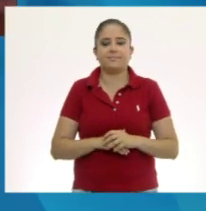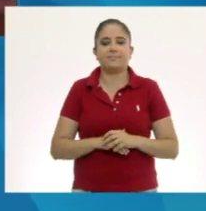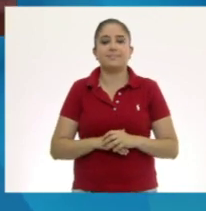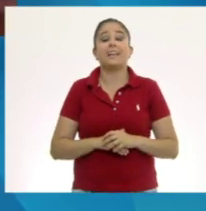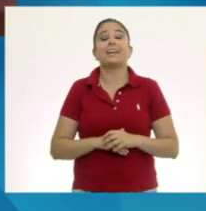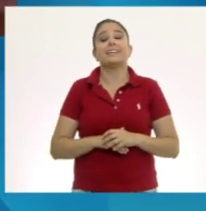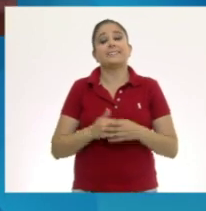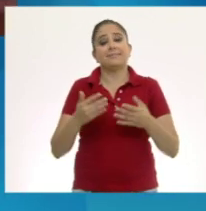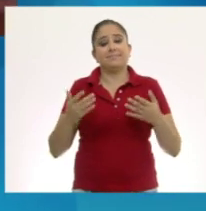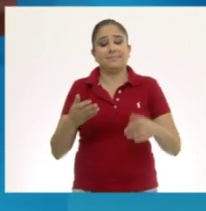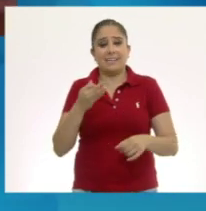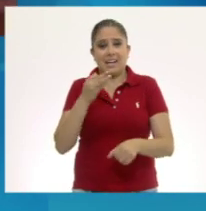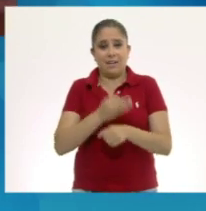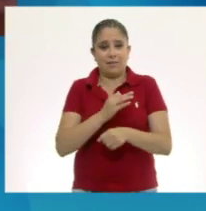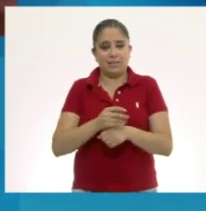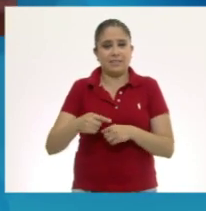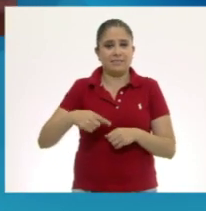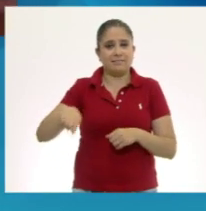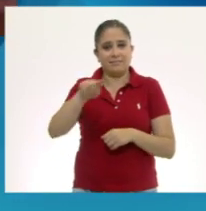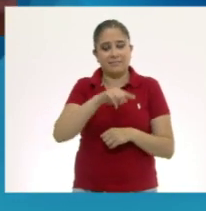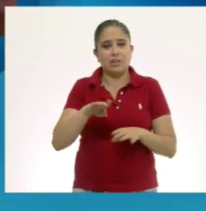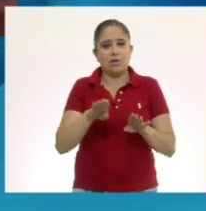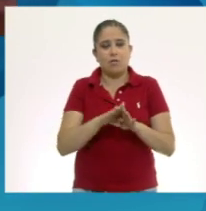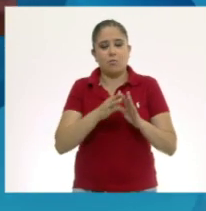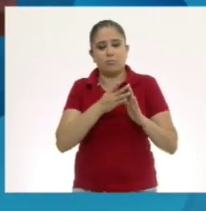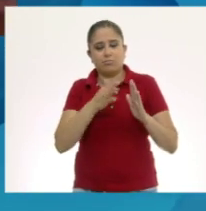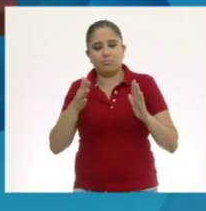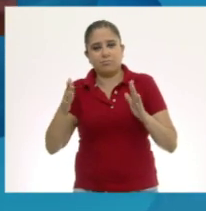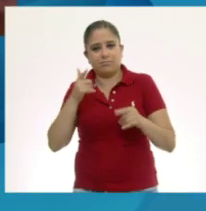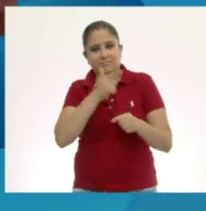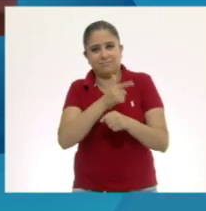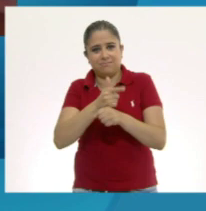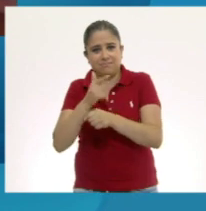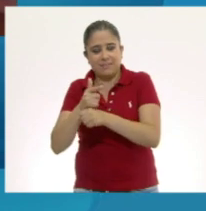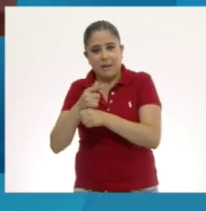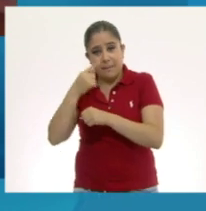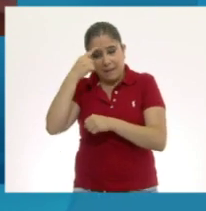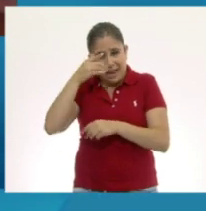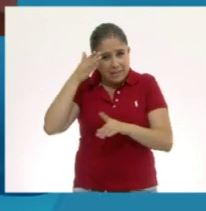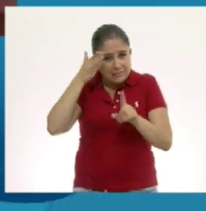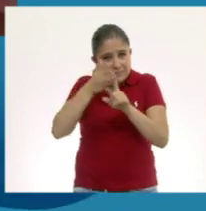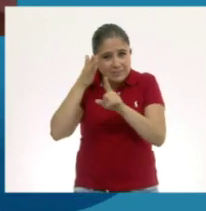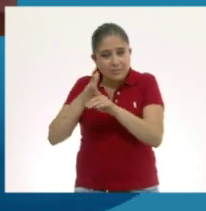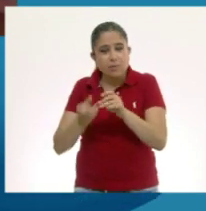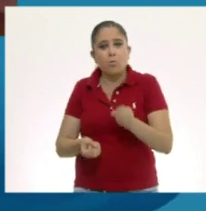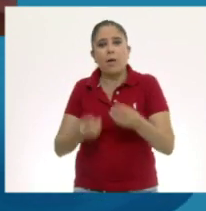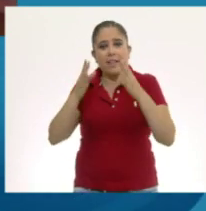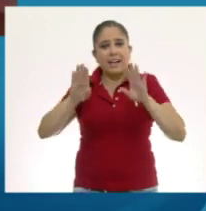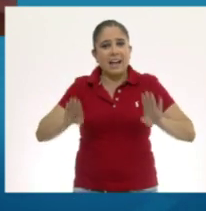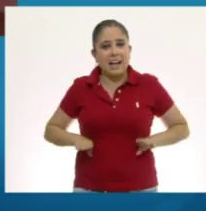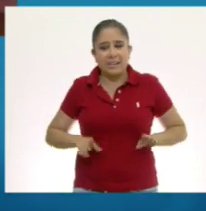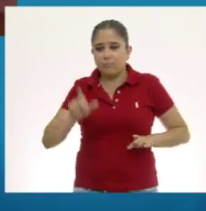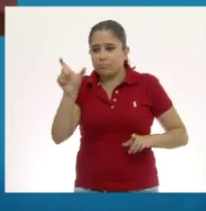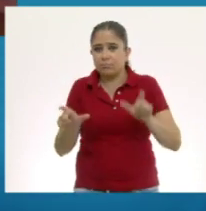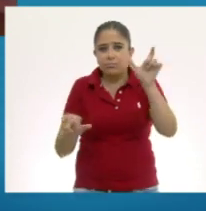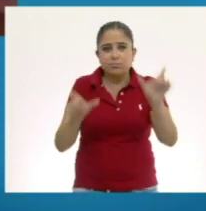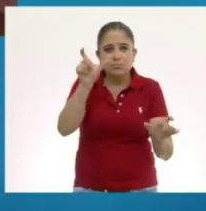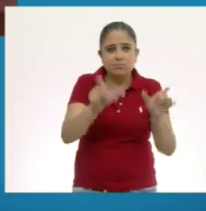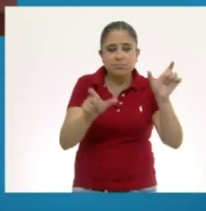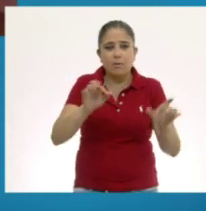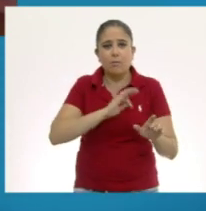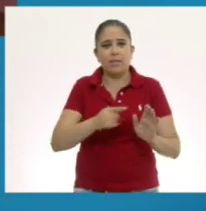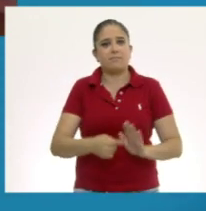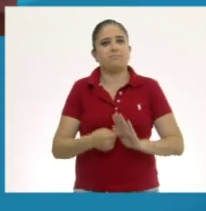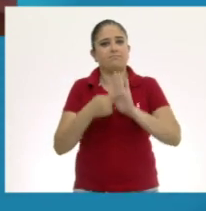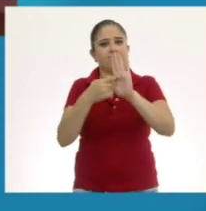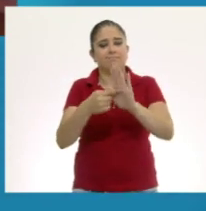Entonces, hasta el momento solamente estamos en periodos de detección, de determinar algunas características que pueden o no